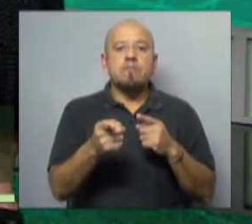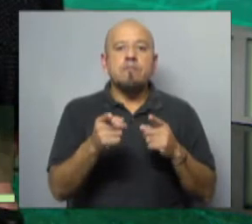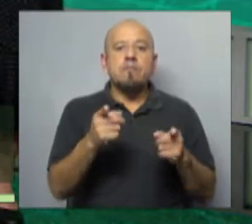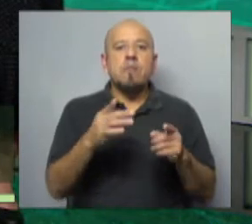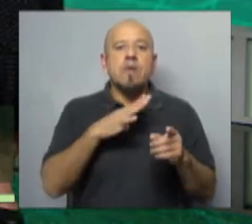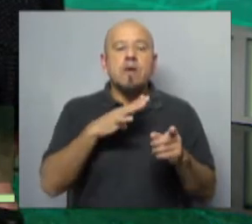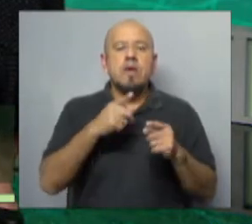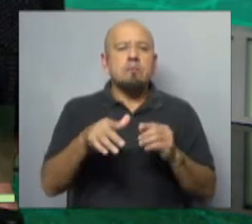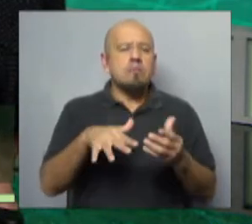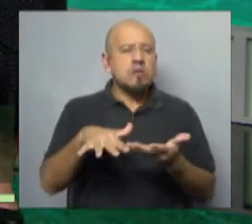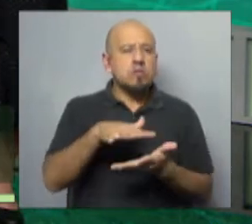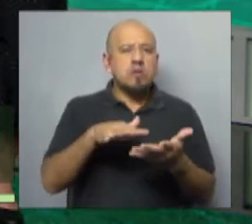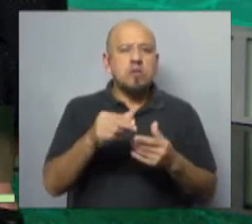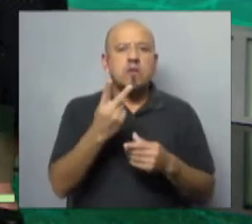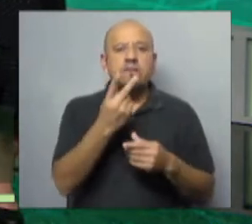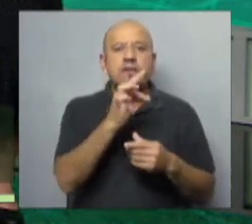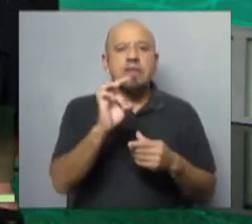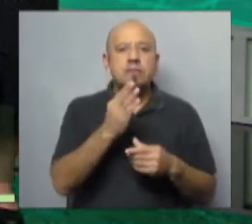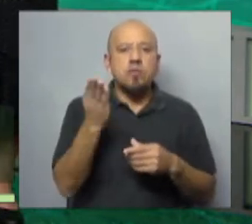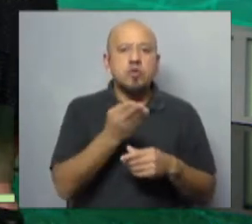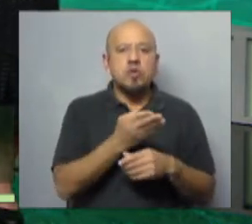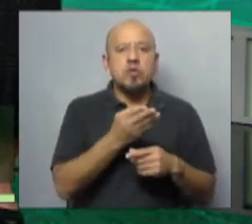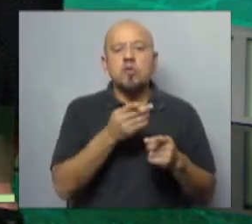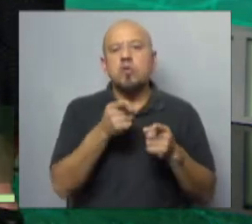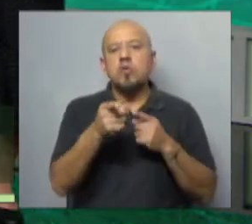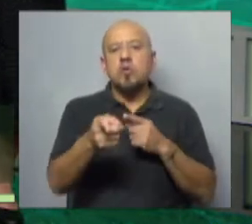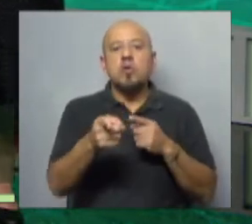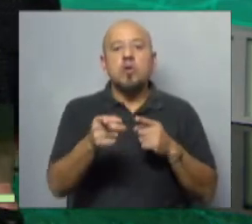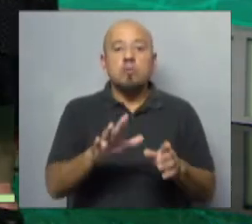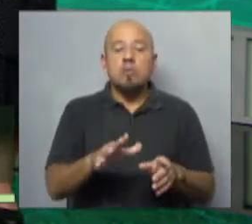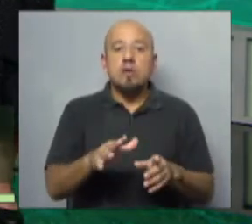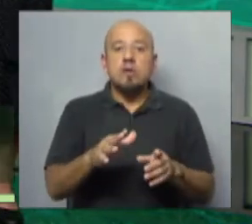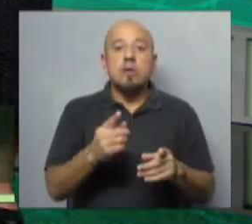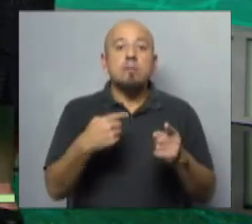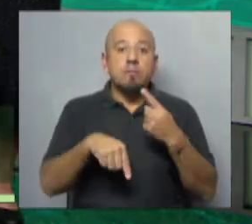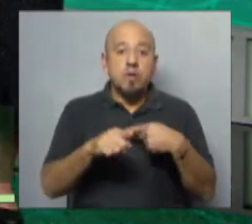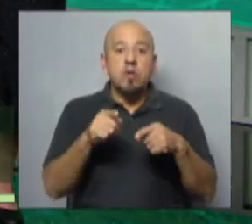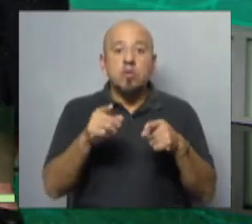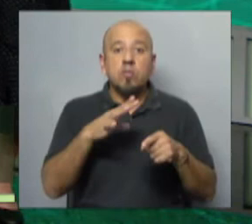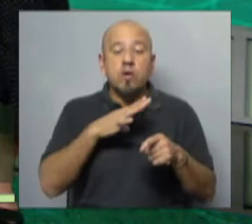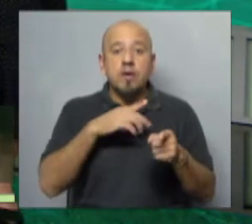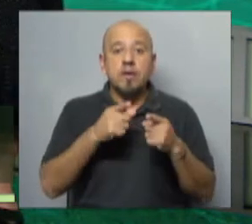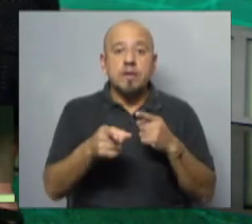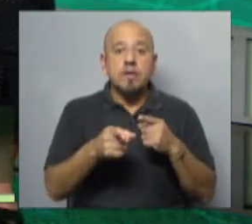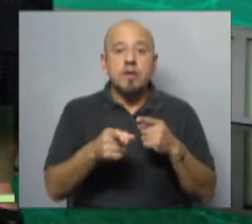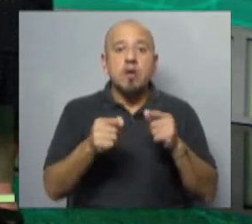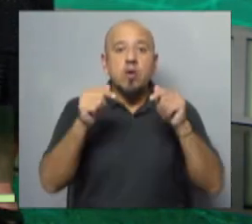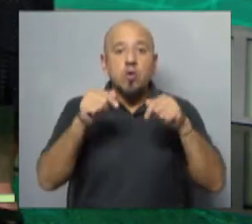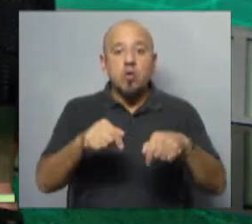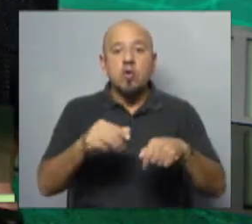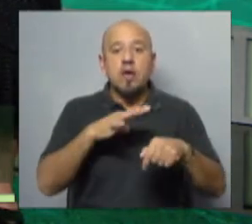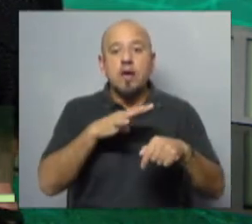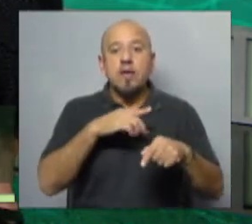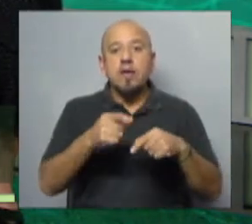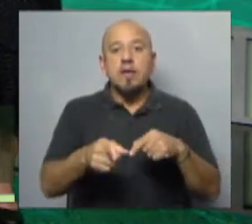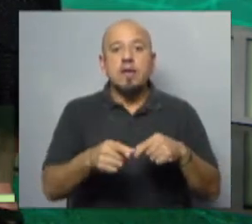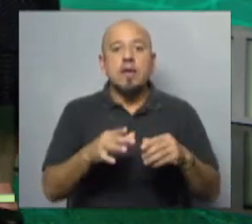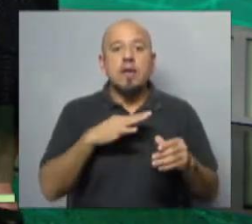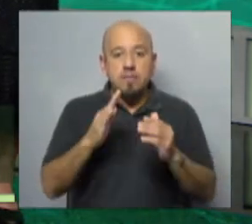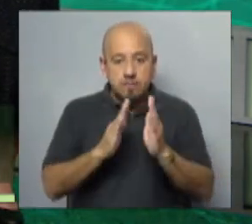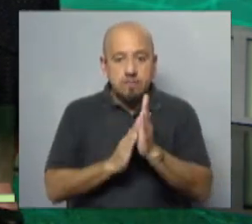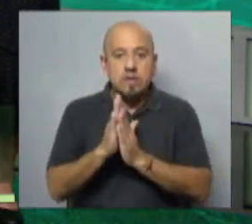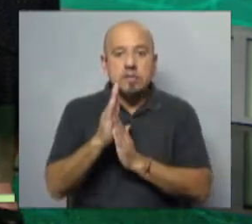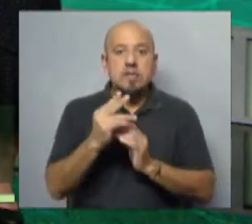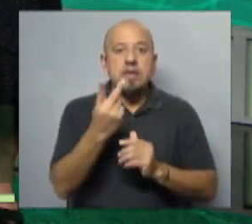ubica en el entorno del 20 por ciento más cercano a lo que vemos hoy pero como estamos viendo acá hoy en día vemos que supera